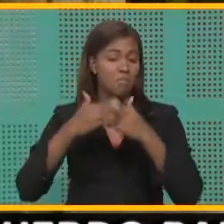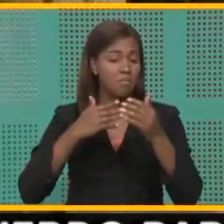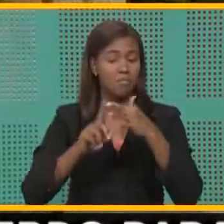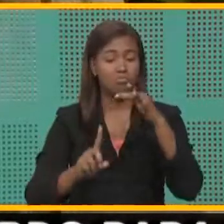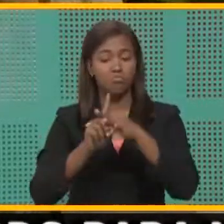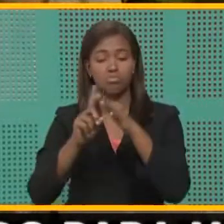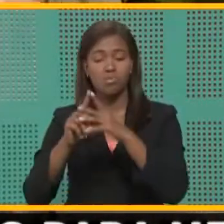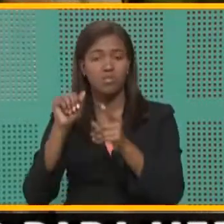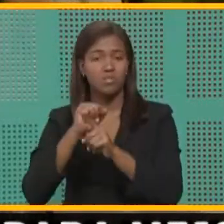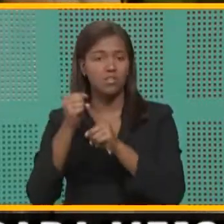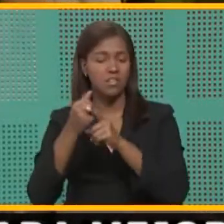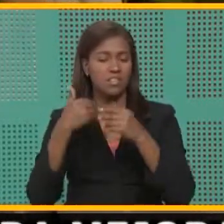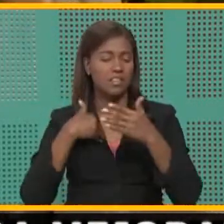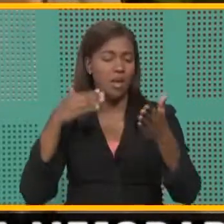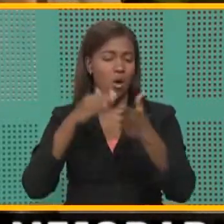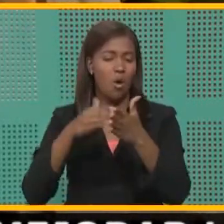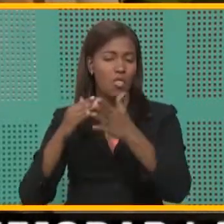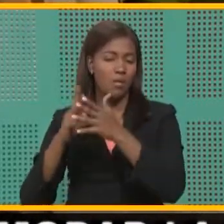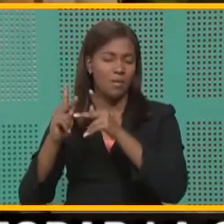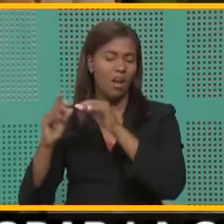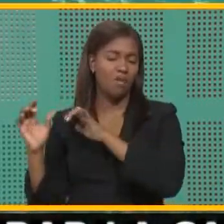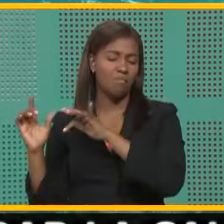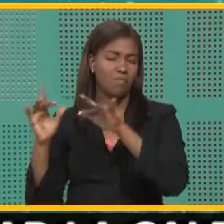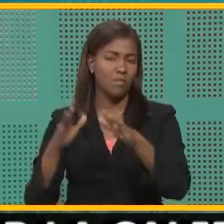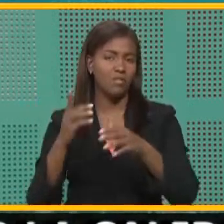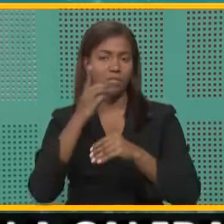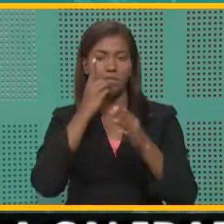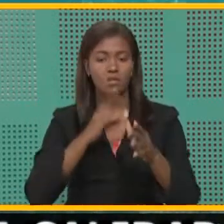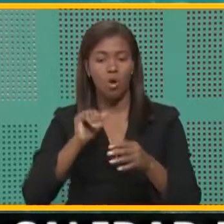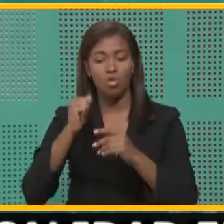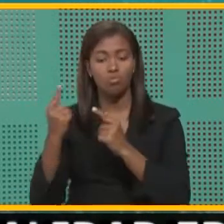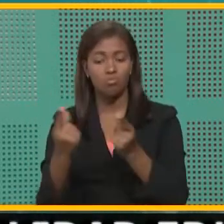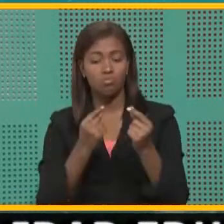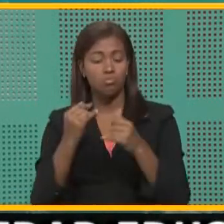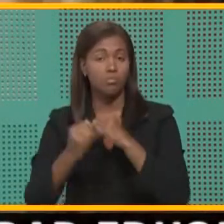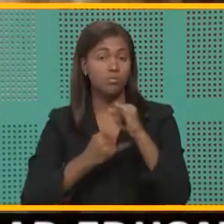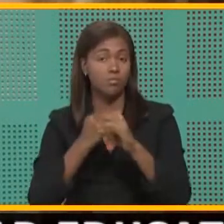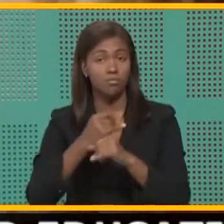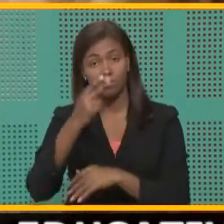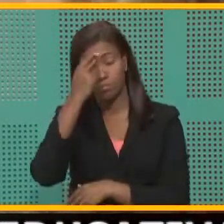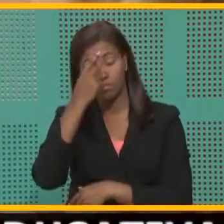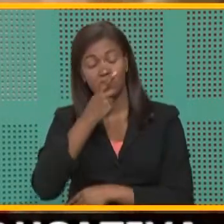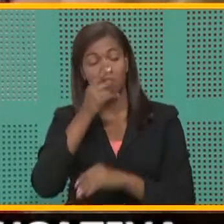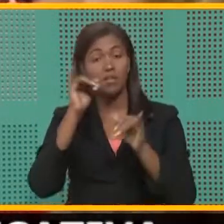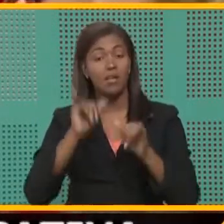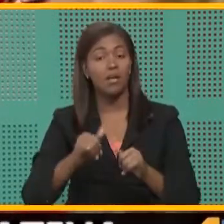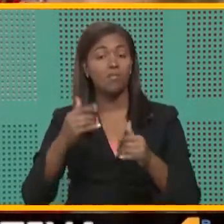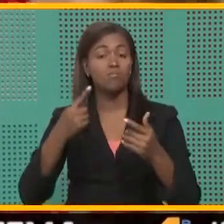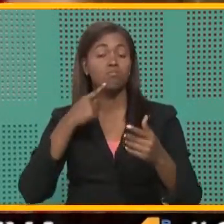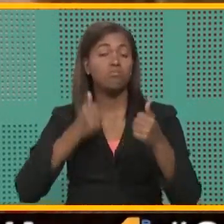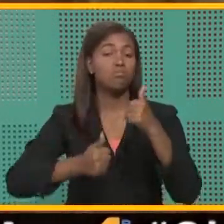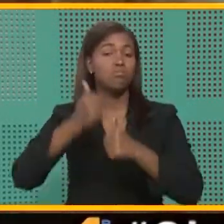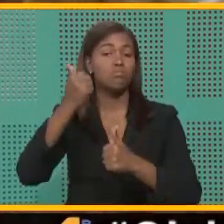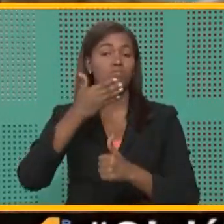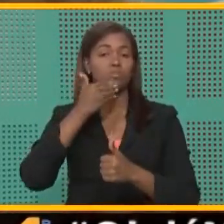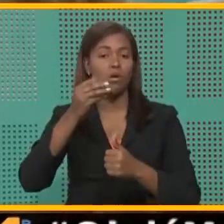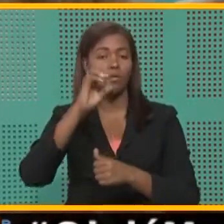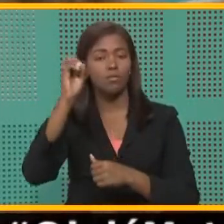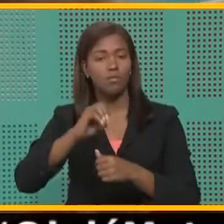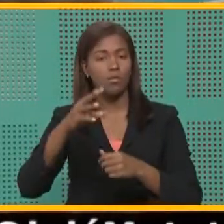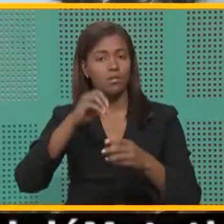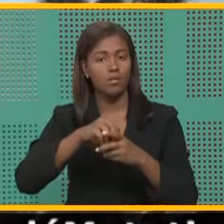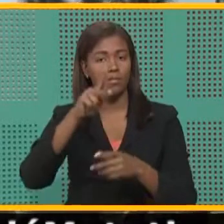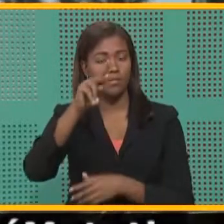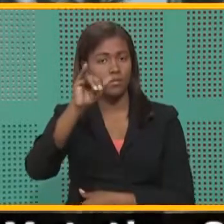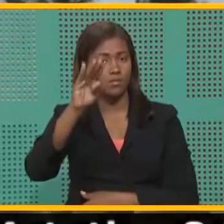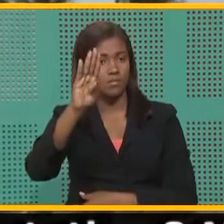se produjeron en contra del turismo dominicano y otros eventos internacionales, República Dominicana mantuvo el liderazgo de crecimiento promedio del Producto